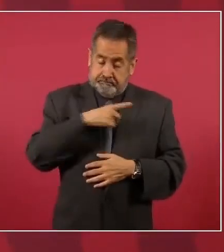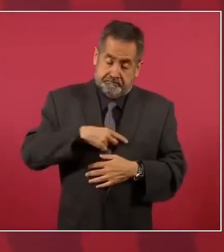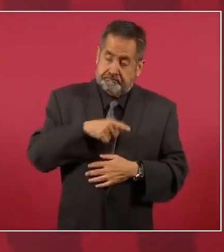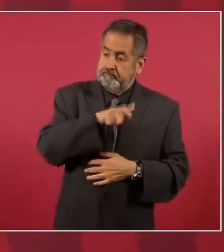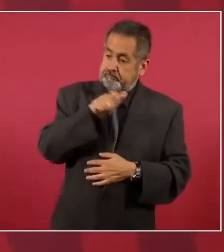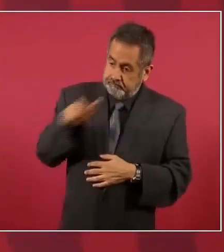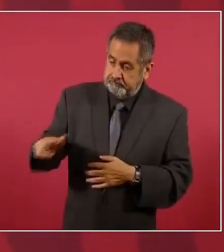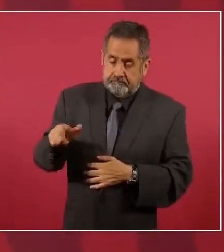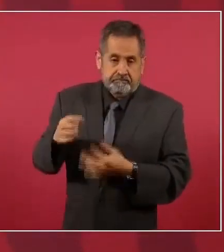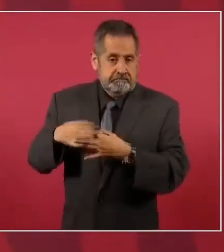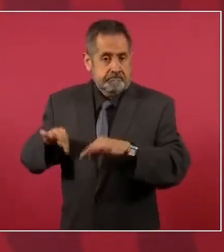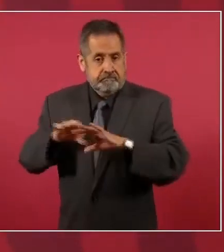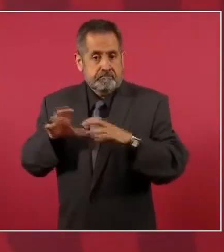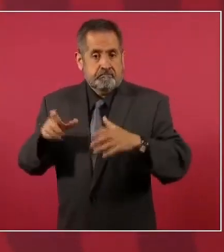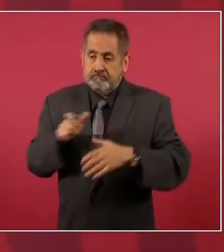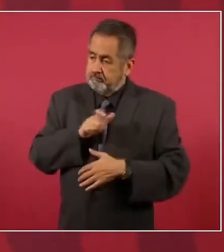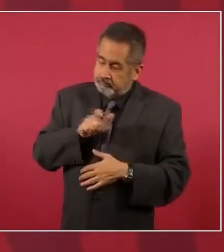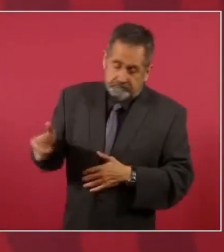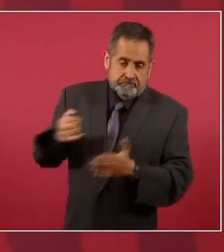nos importaba mucho,